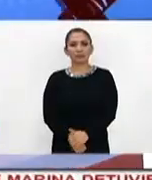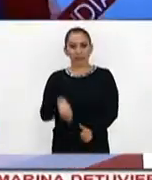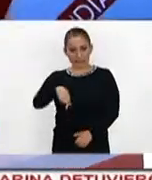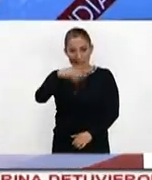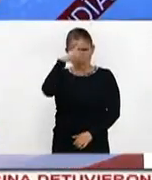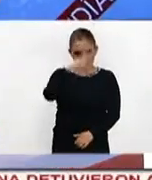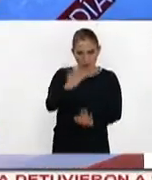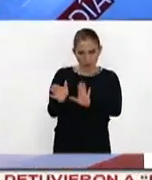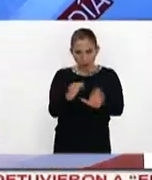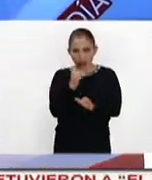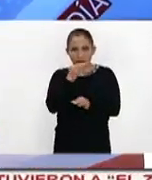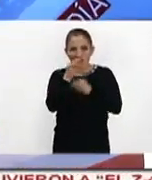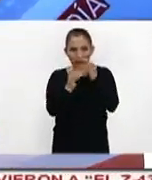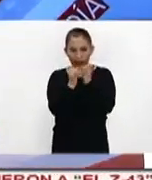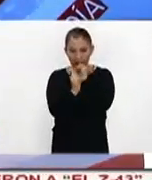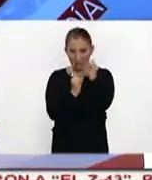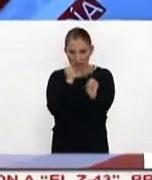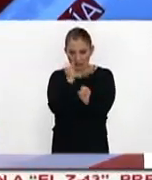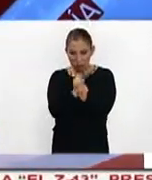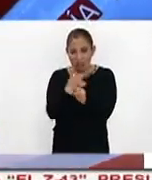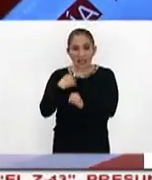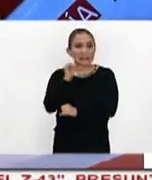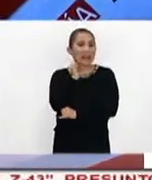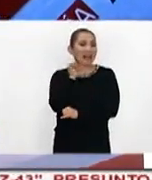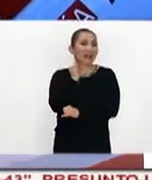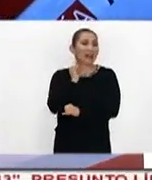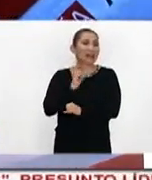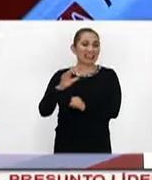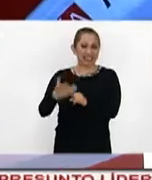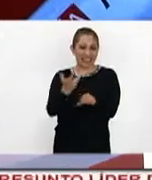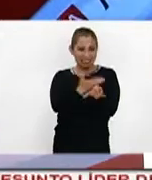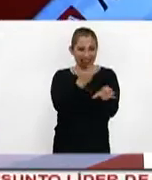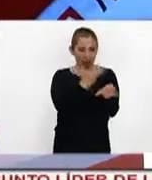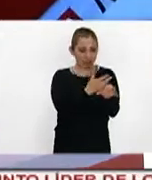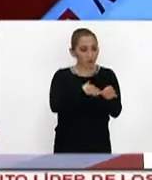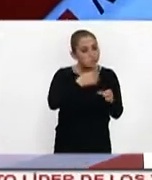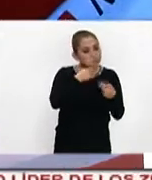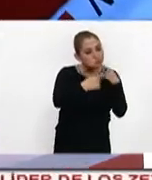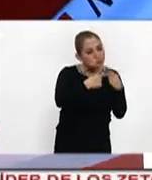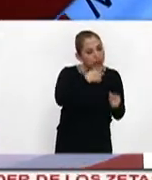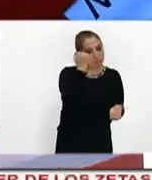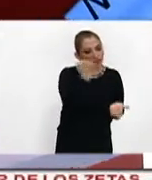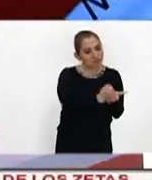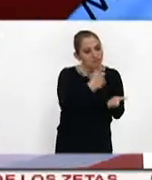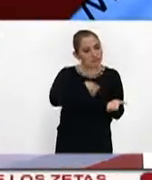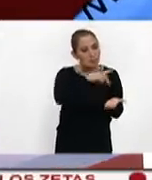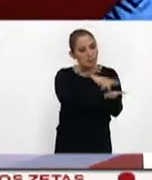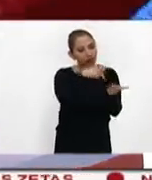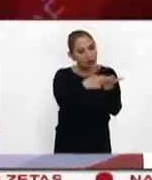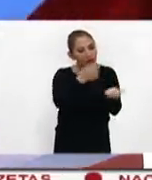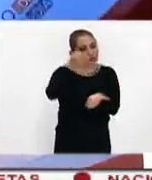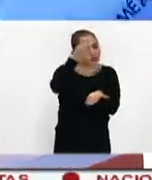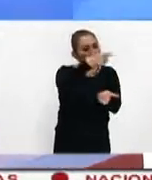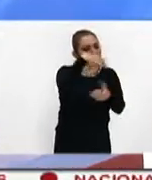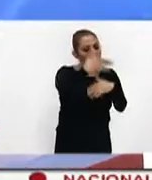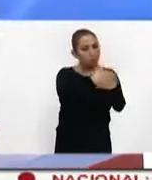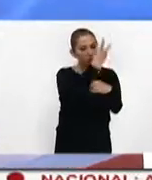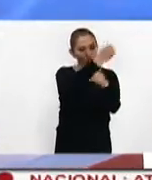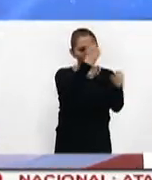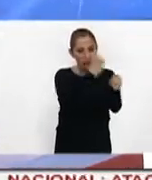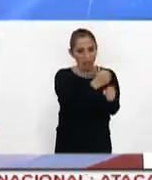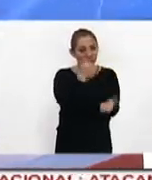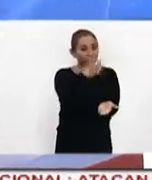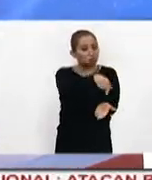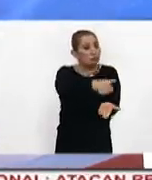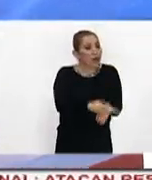en México. Vamos a la información internacional. El Senado y el Congreso de Estados Unidos aprobaron esta madrugada un proyecto presupuestario para los próximos 2 años